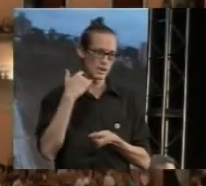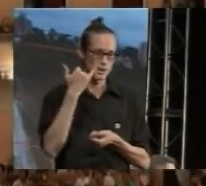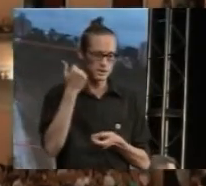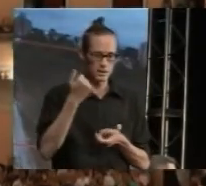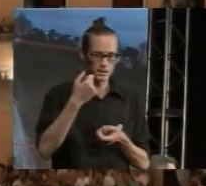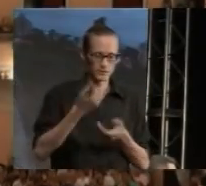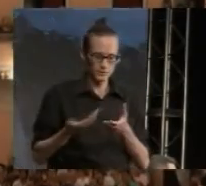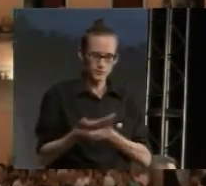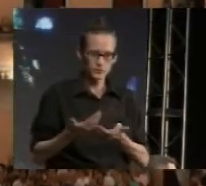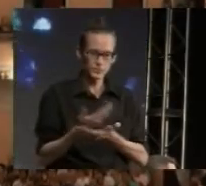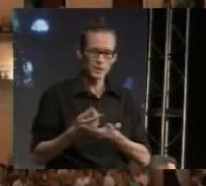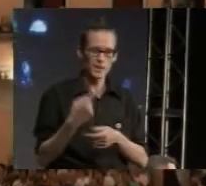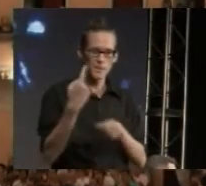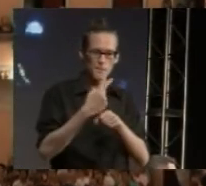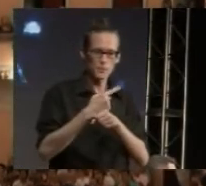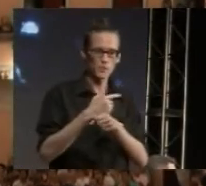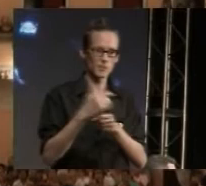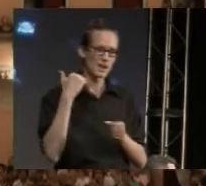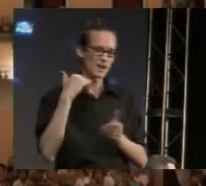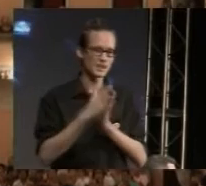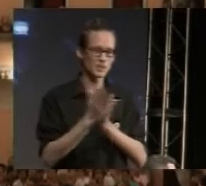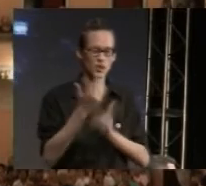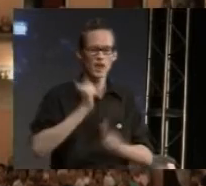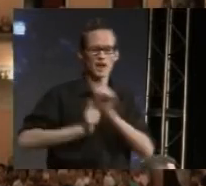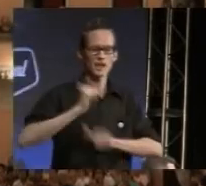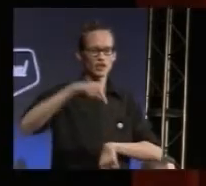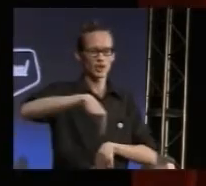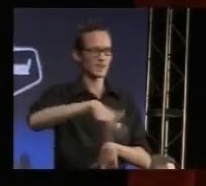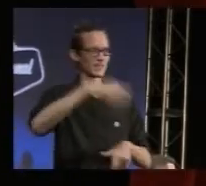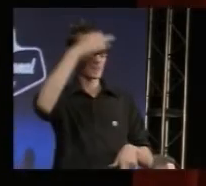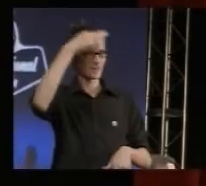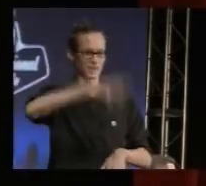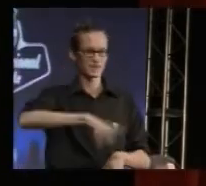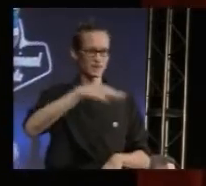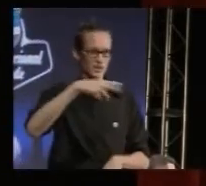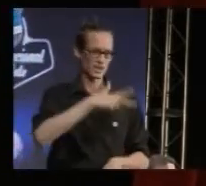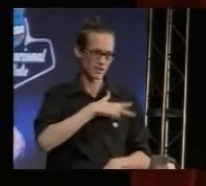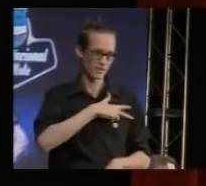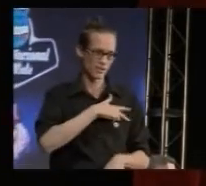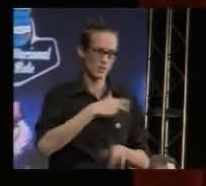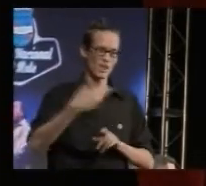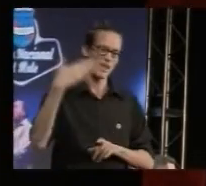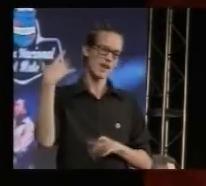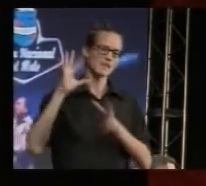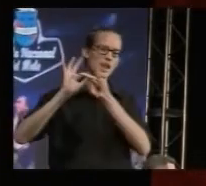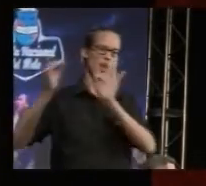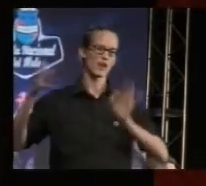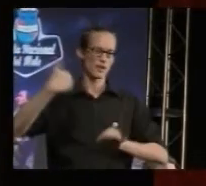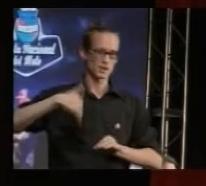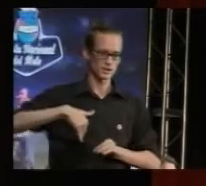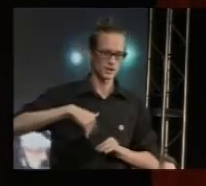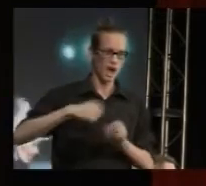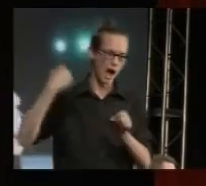trata justamente la historia de este teatro 3 de febrero, desde la Confederación Argentina hasta hoy, y están en elaboración dos libros